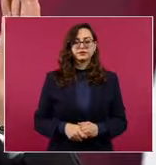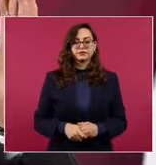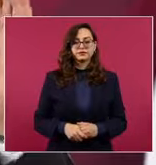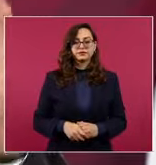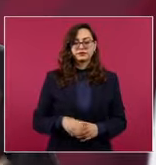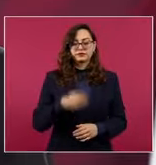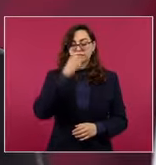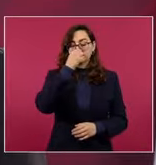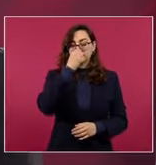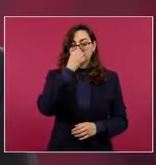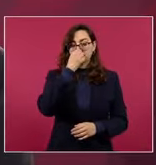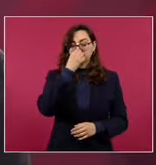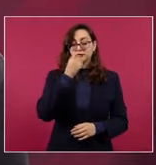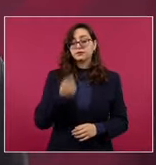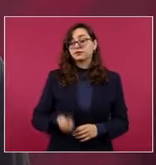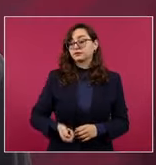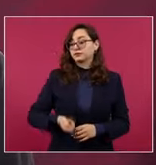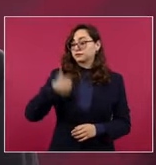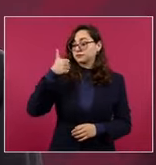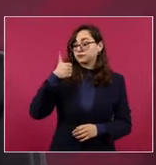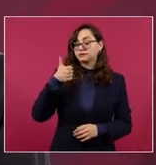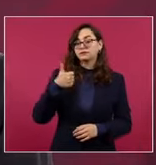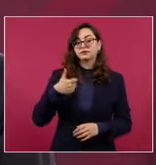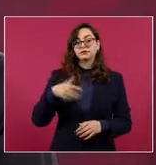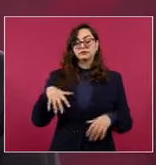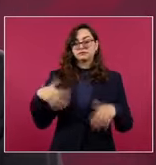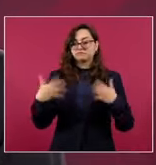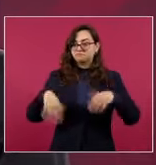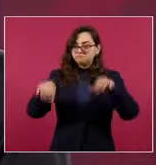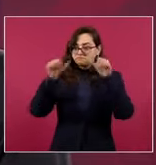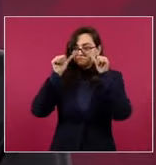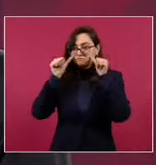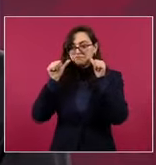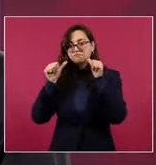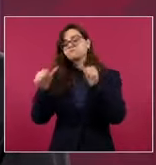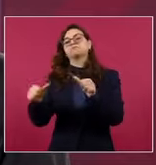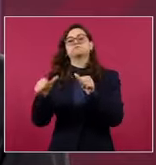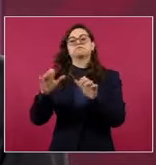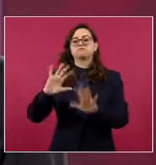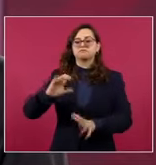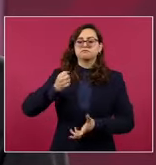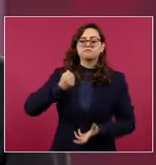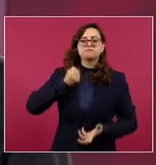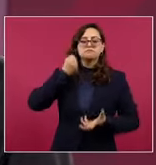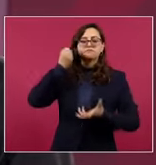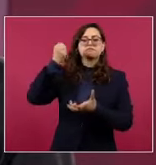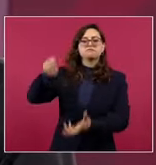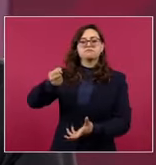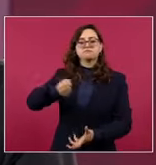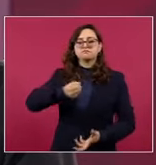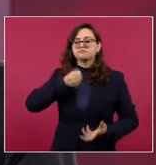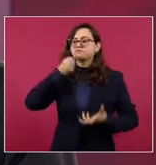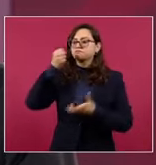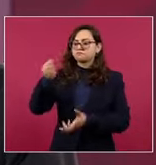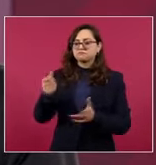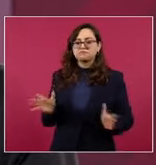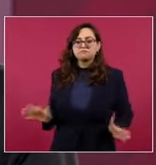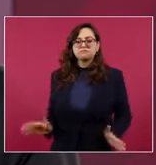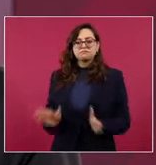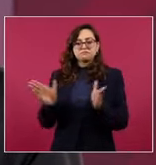como nunca, se está invirtiendo en desarrollo económico